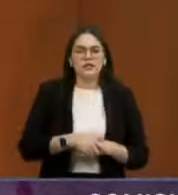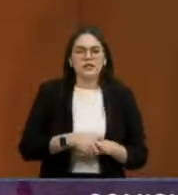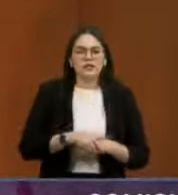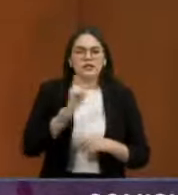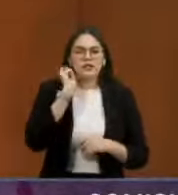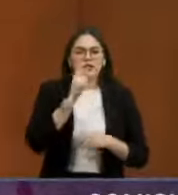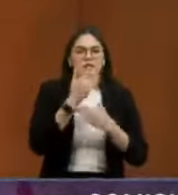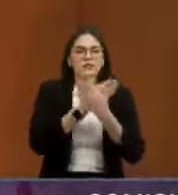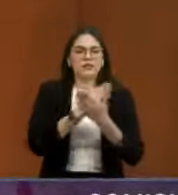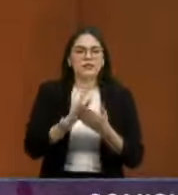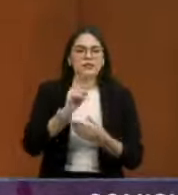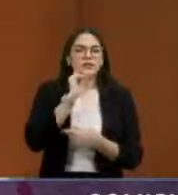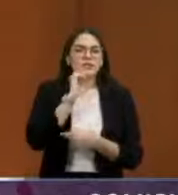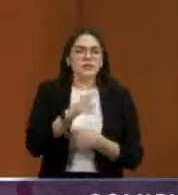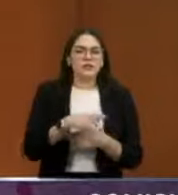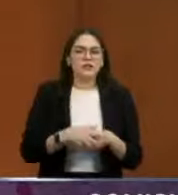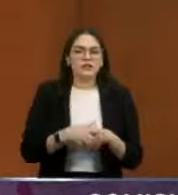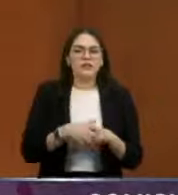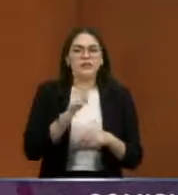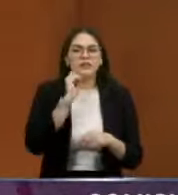las instancias.